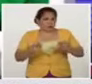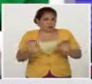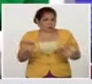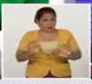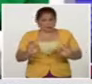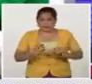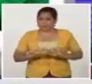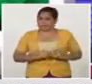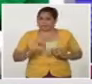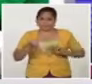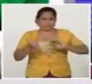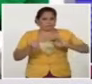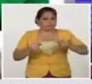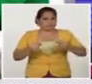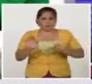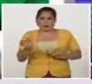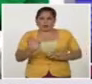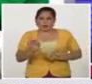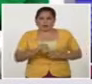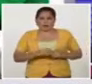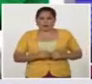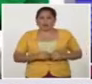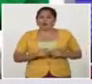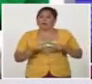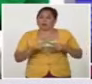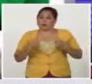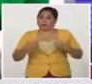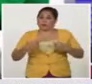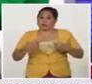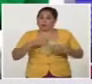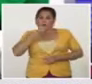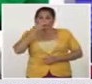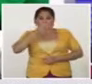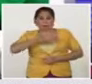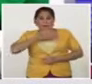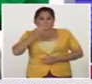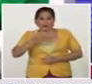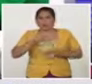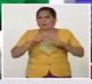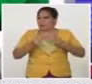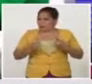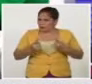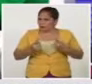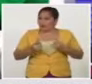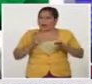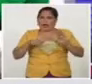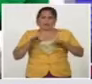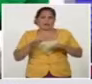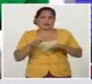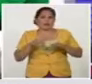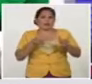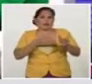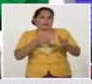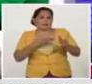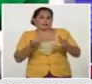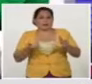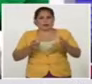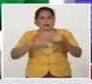incontrolable y que tiene mucho que ver con factores de ella, del comportamiento del